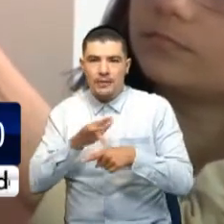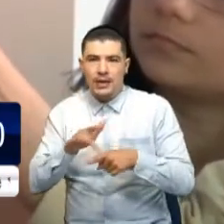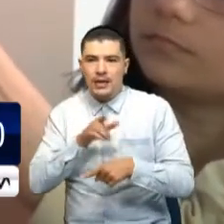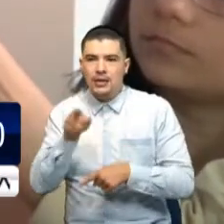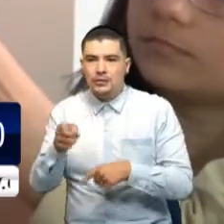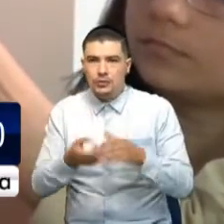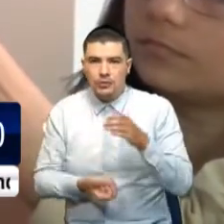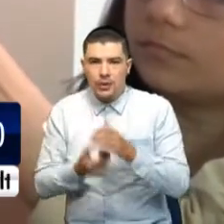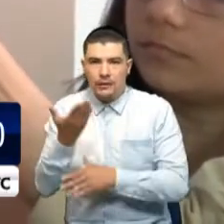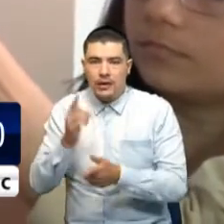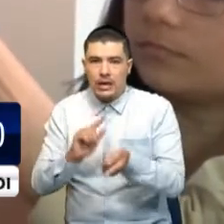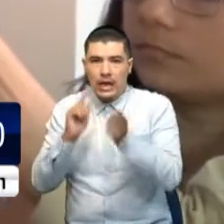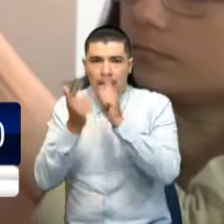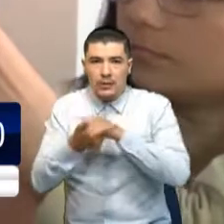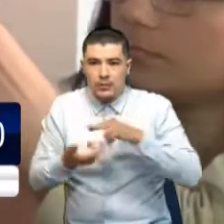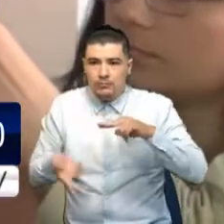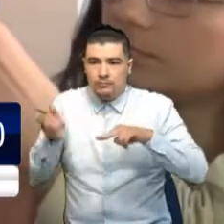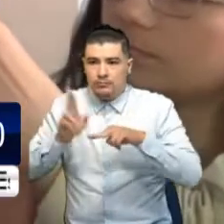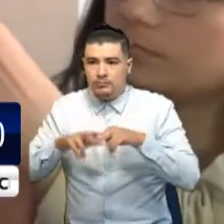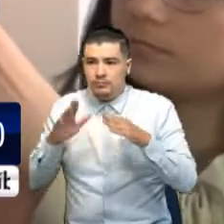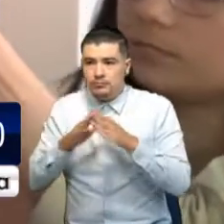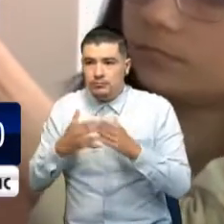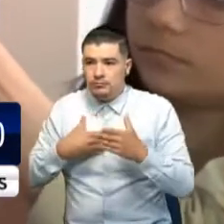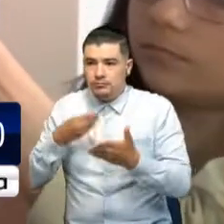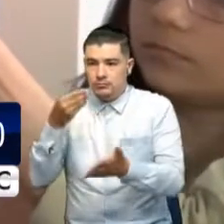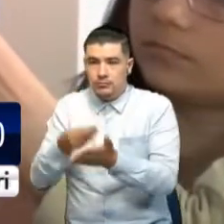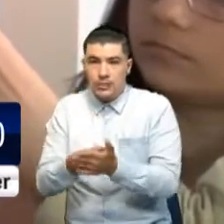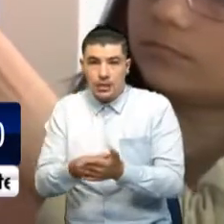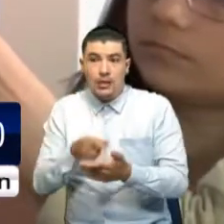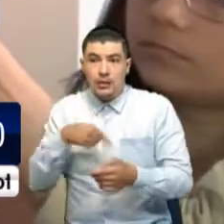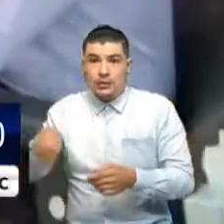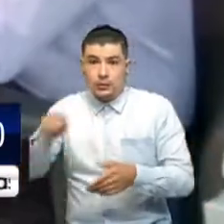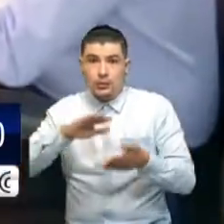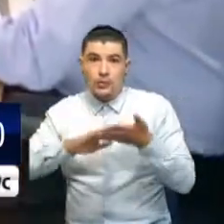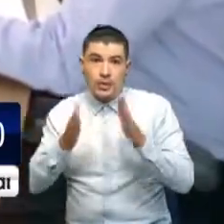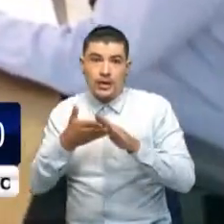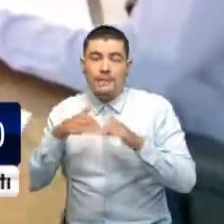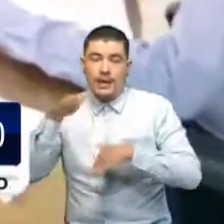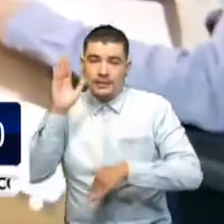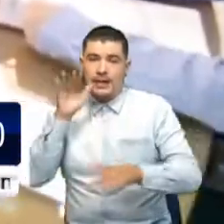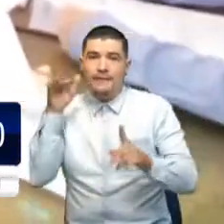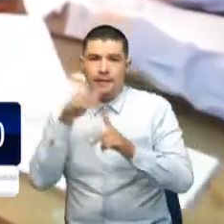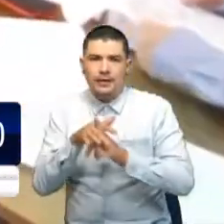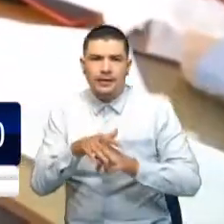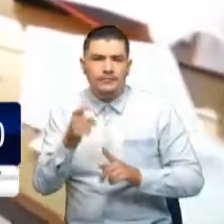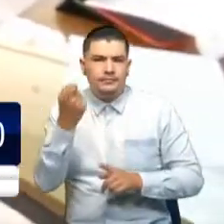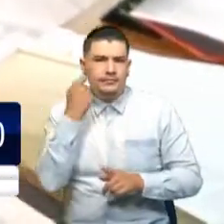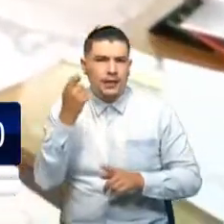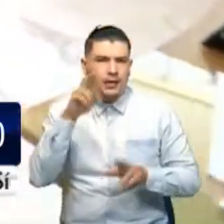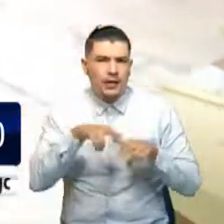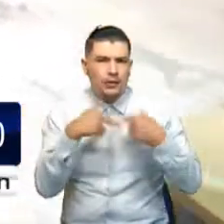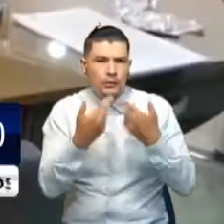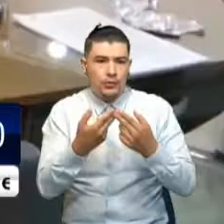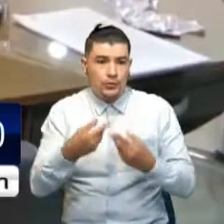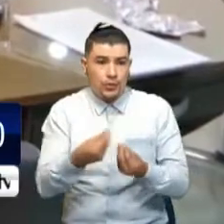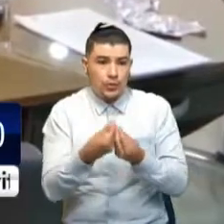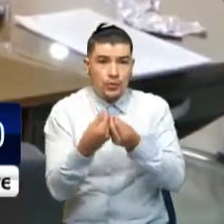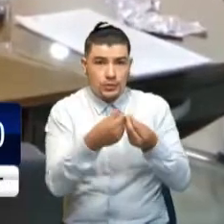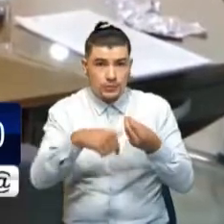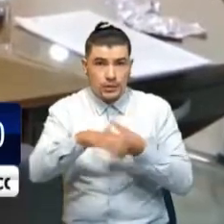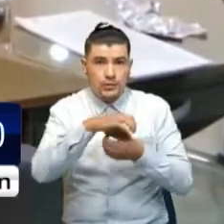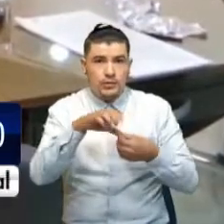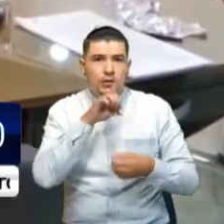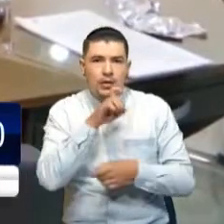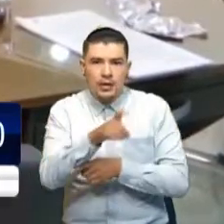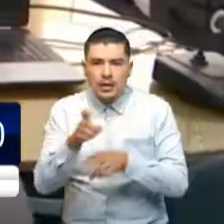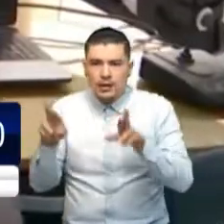actualización de los avalúos y que son las comunas afectadas. En la última sesión del Consejo se determinó los descuentos